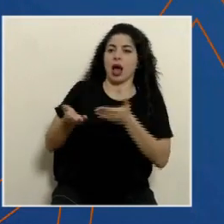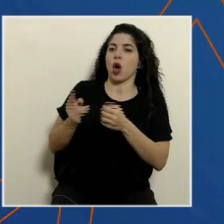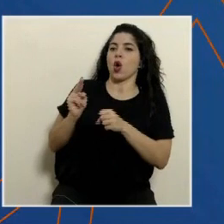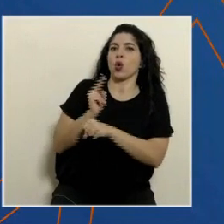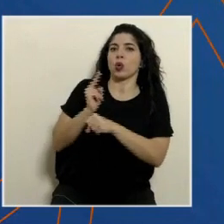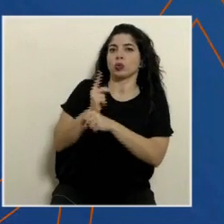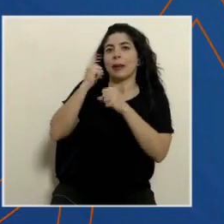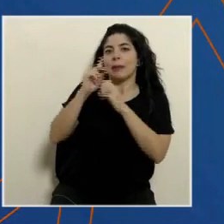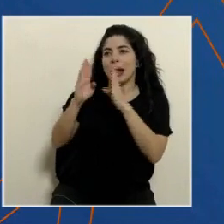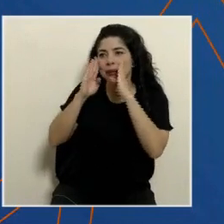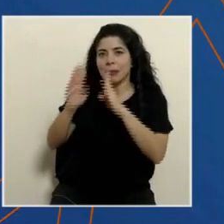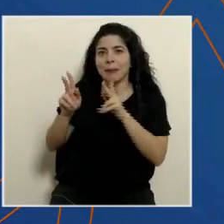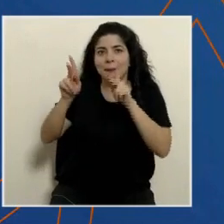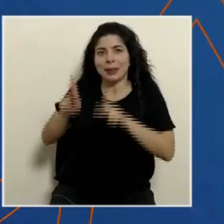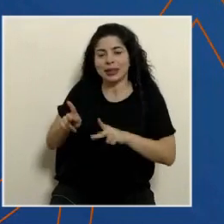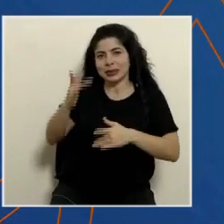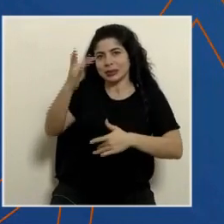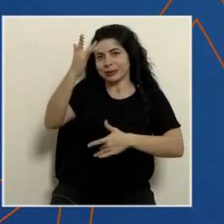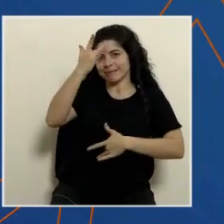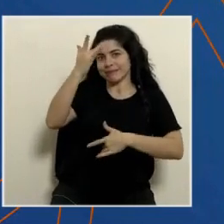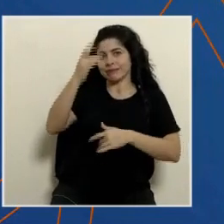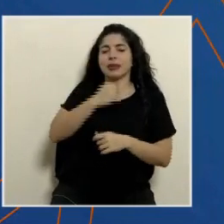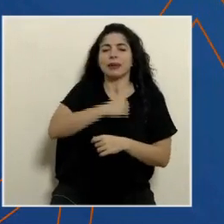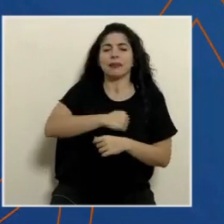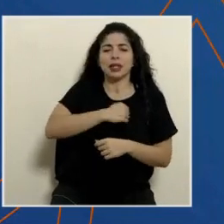de personas contagiadas con